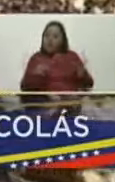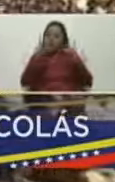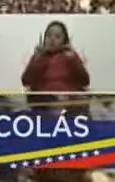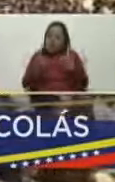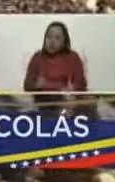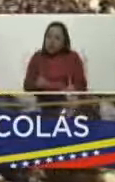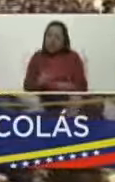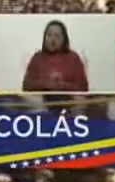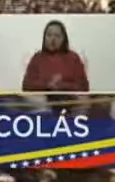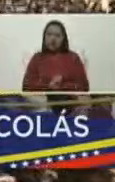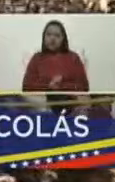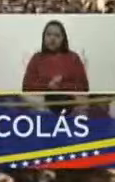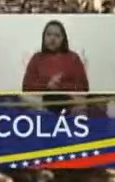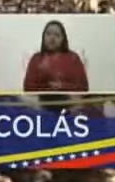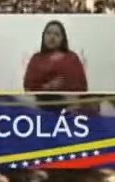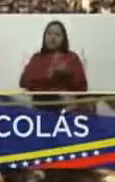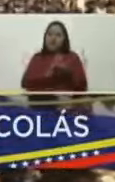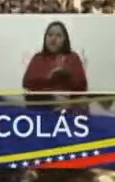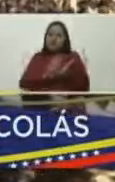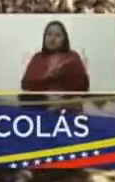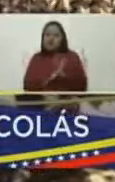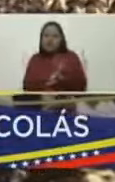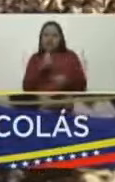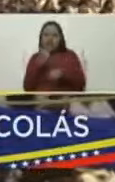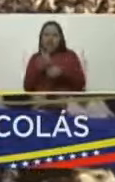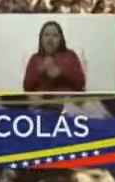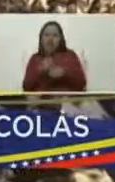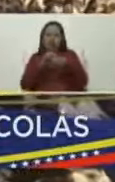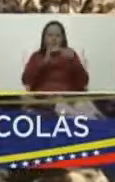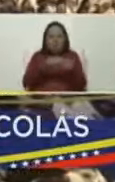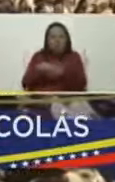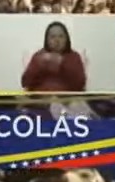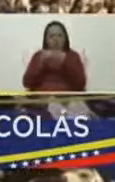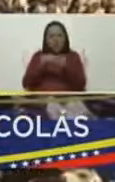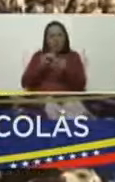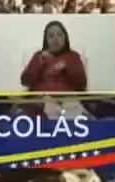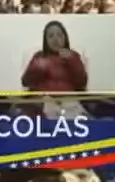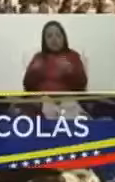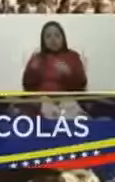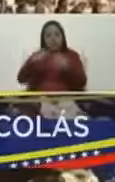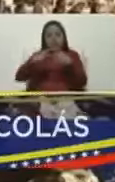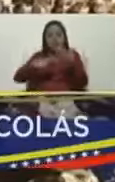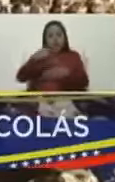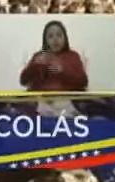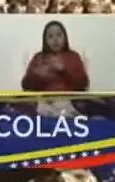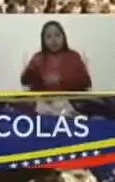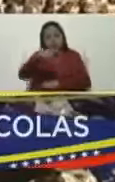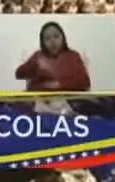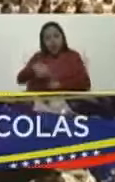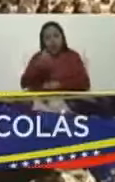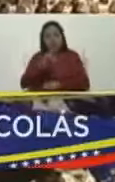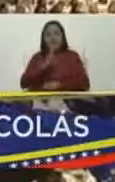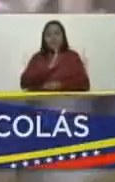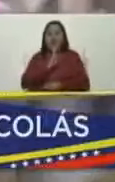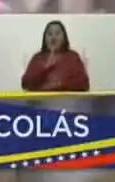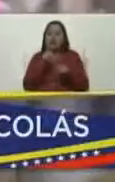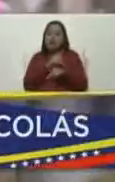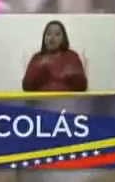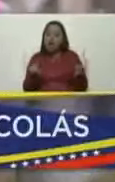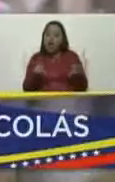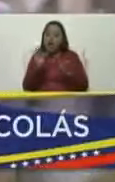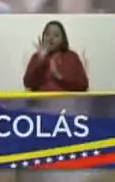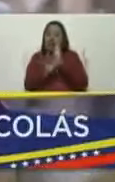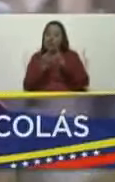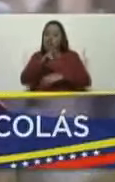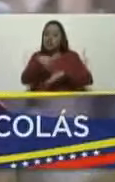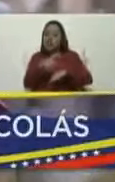están resolviendo los escollos burocráticos para incorporarse al programa. Así que usted no solamente va a tener a la banca pública y al Fondo Nacional